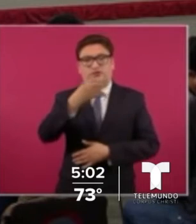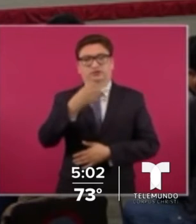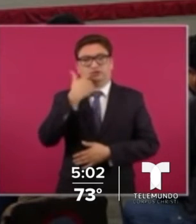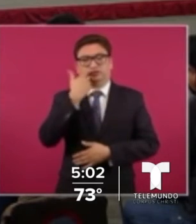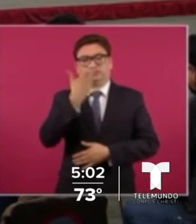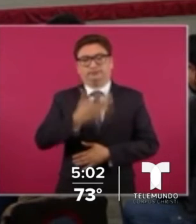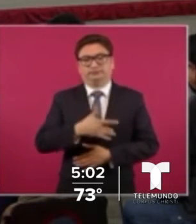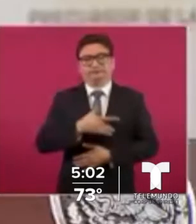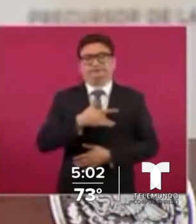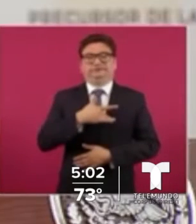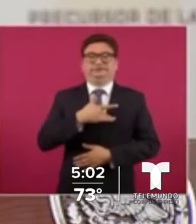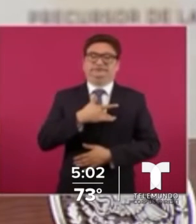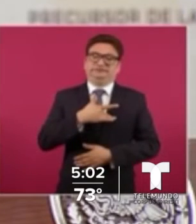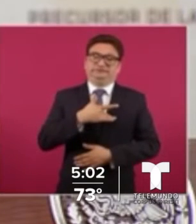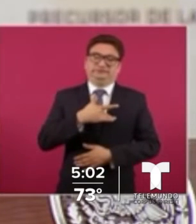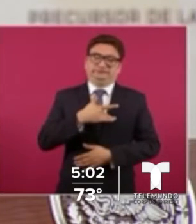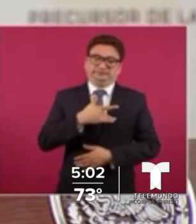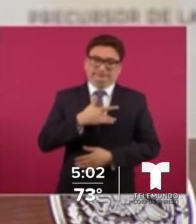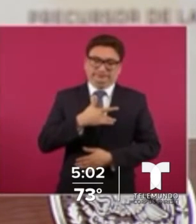más profundo